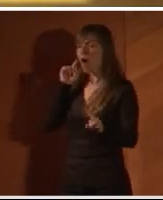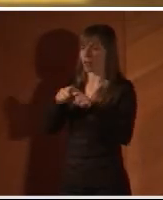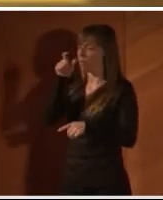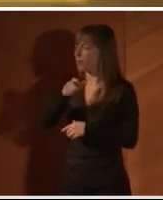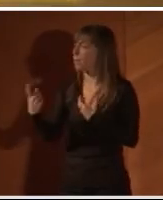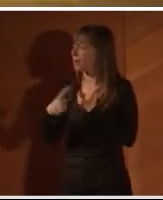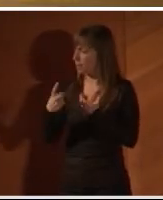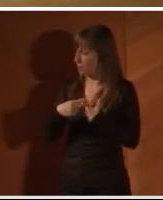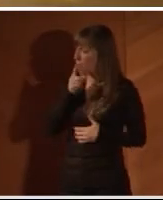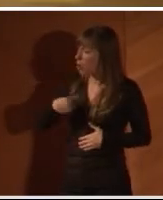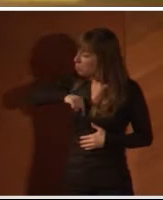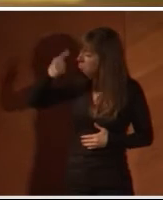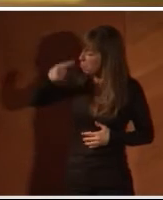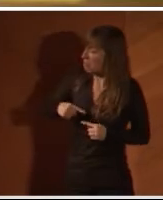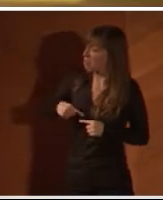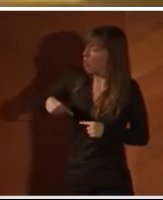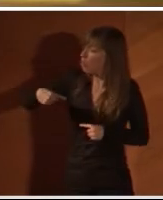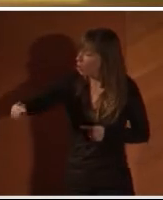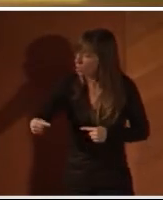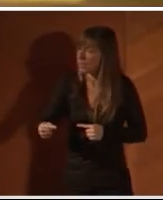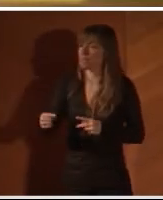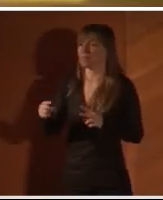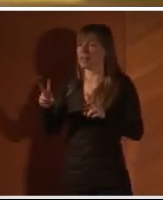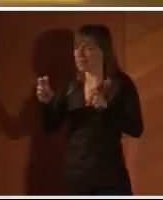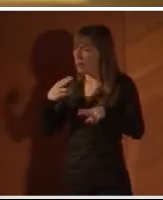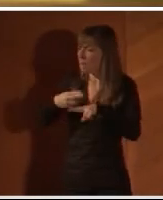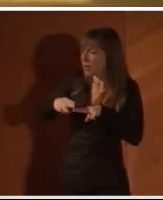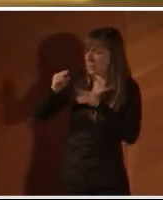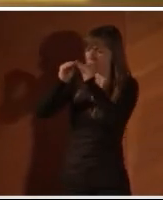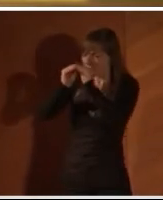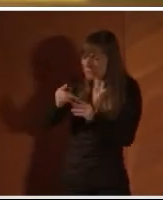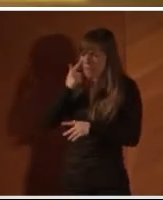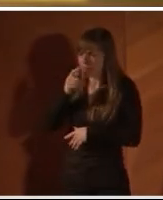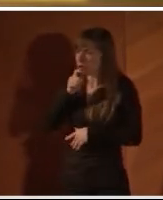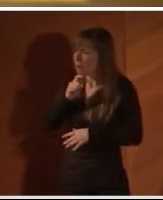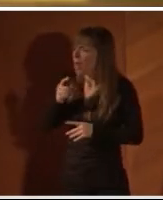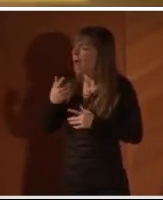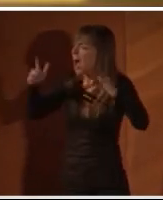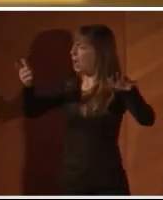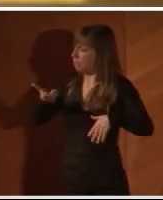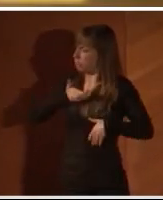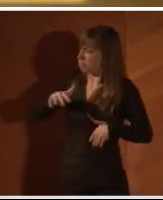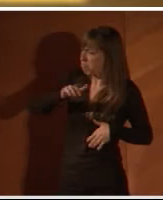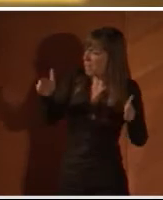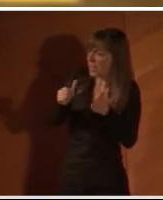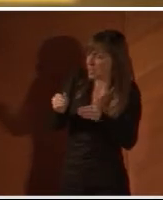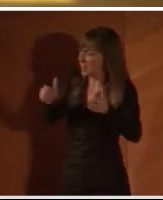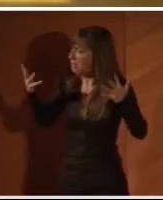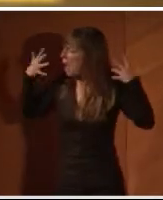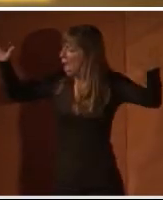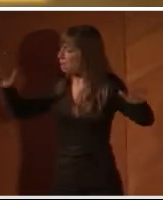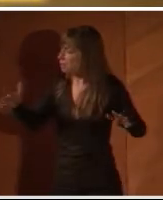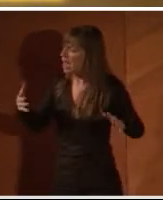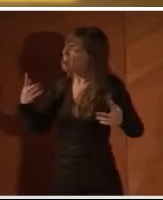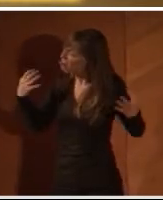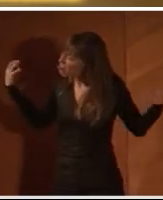porque sabemos que en el día a día, a la hora de desarrollar políticas en los municipios grandes y pequeños, es necesario desarrollar y trabajar en la cooperación con